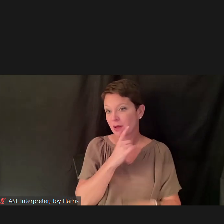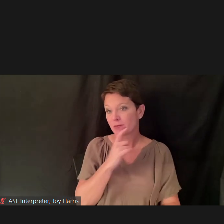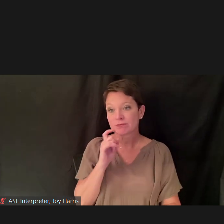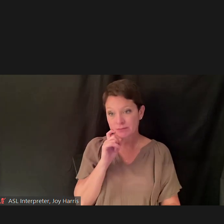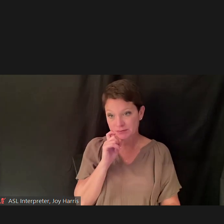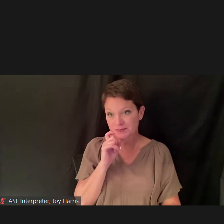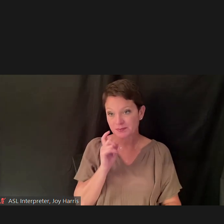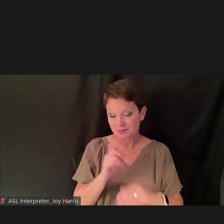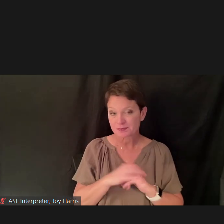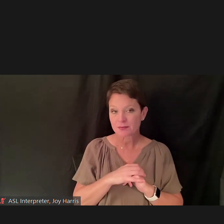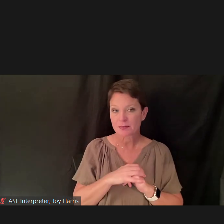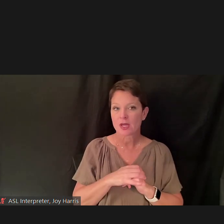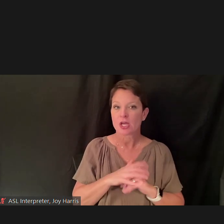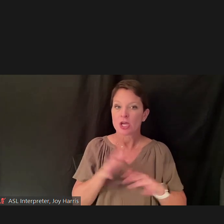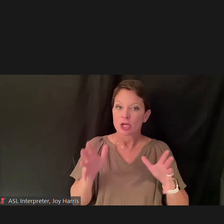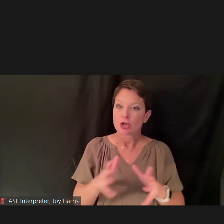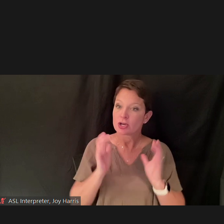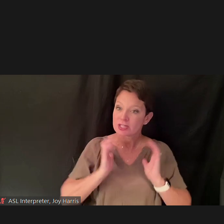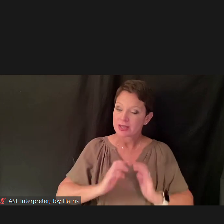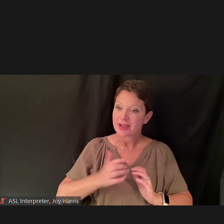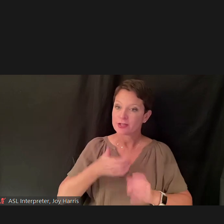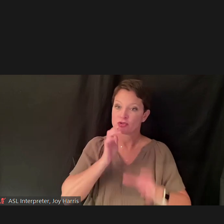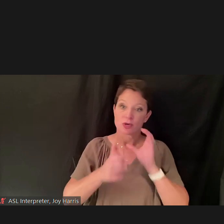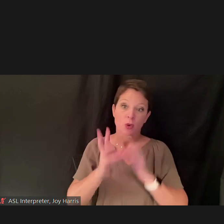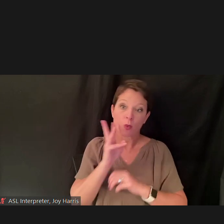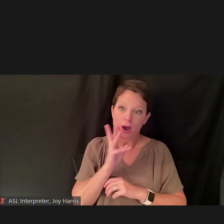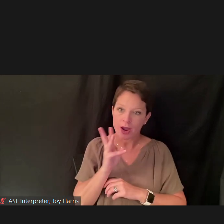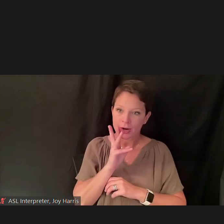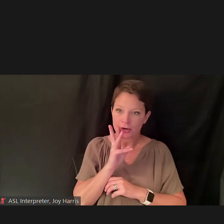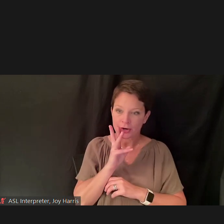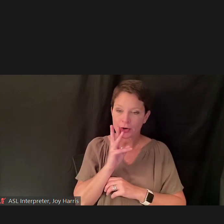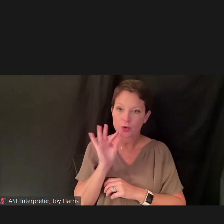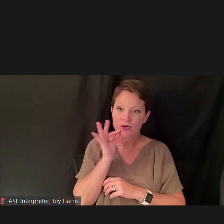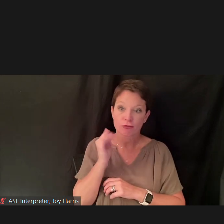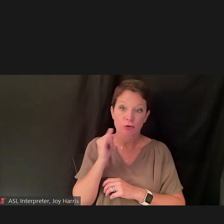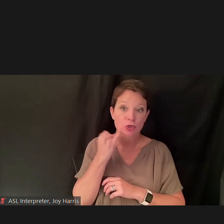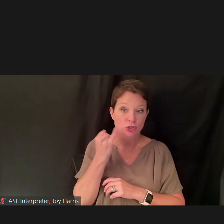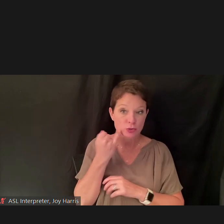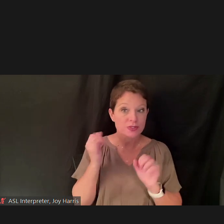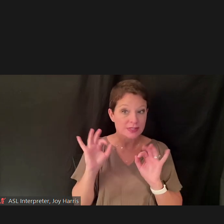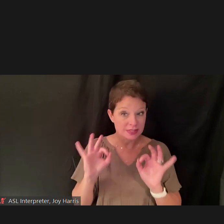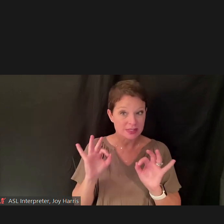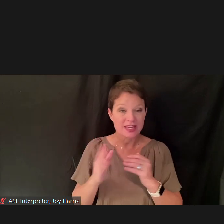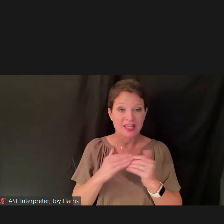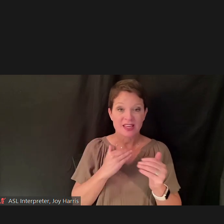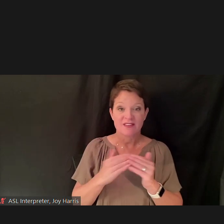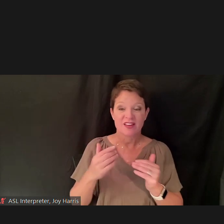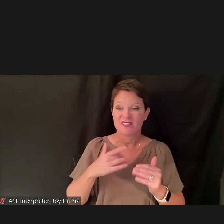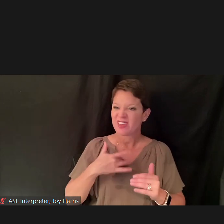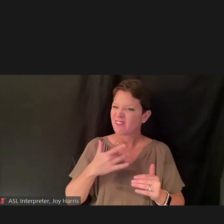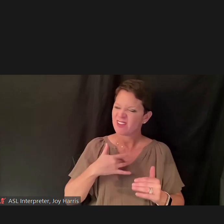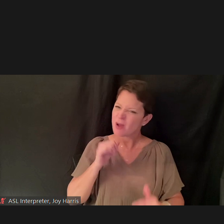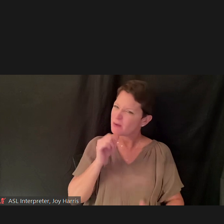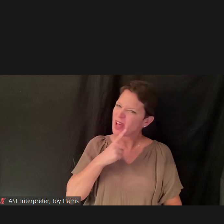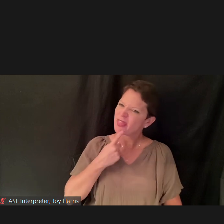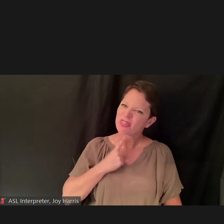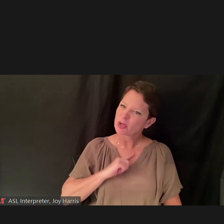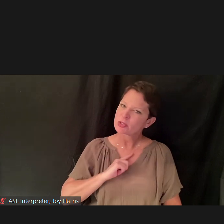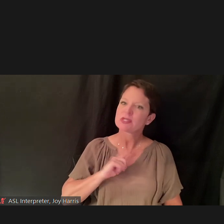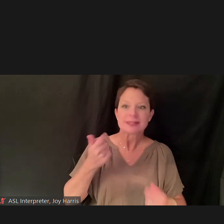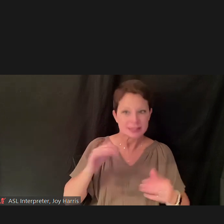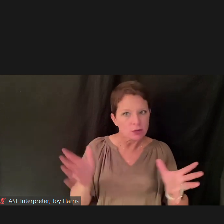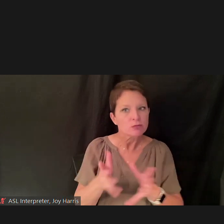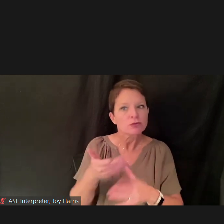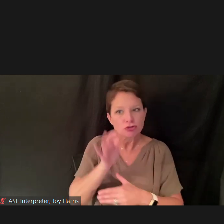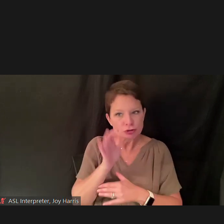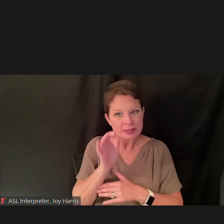deben estar seguros de que la persona se mantenga hidratada. Tome jugo de frutas,